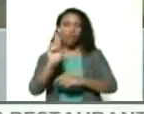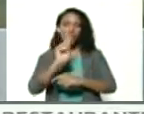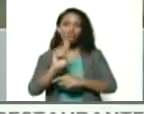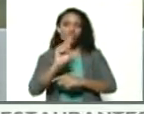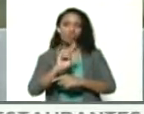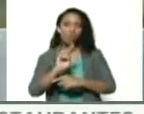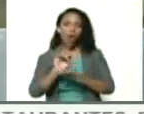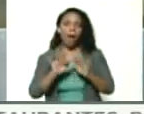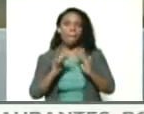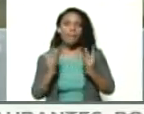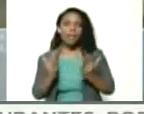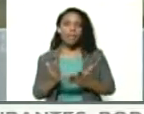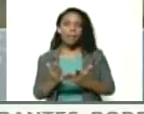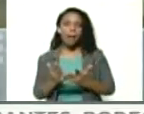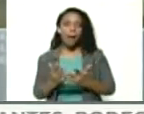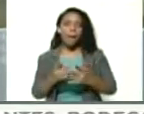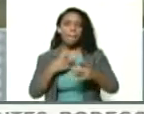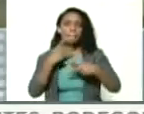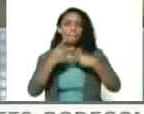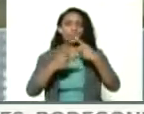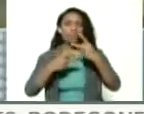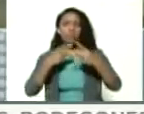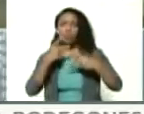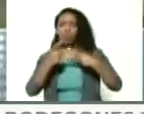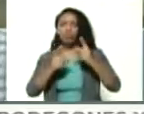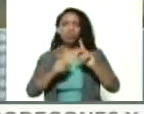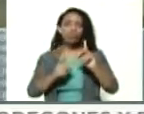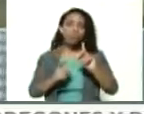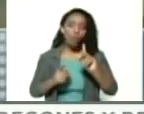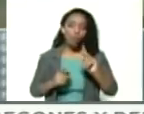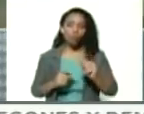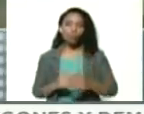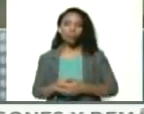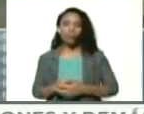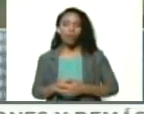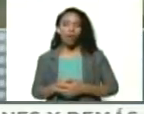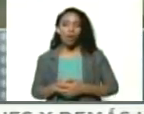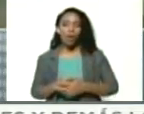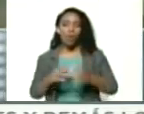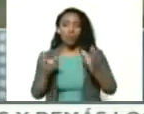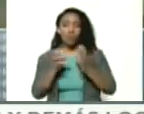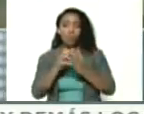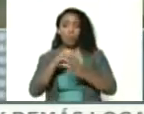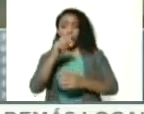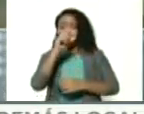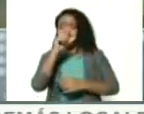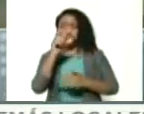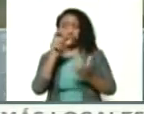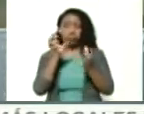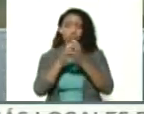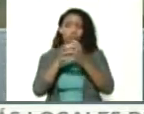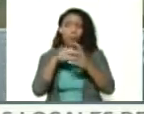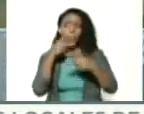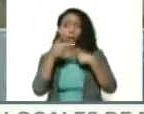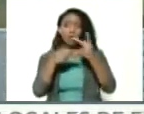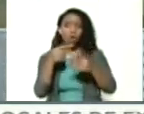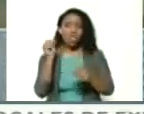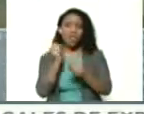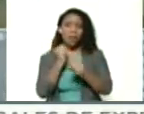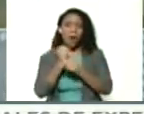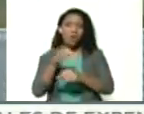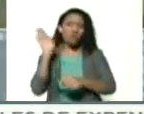la pandemia para la politiquería, para el partidismo, para el trabajo sucio